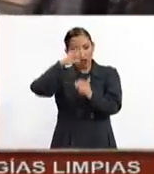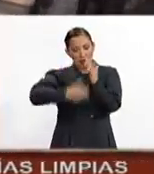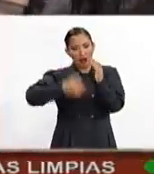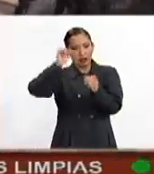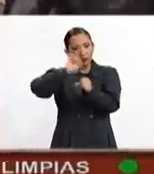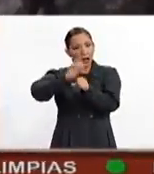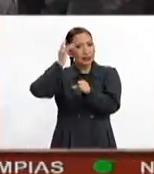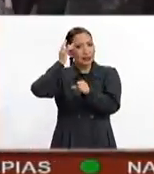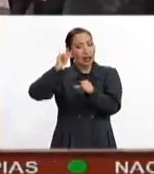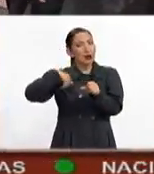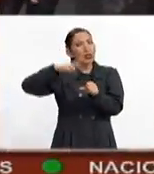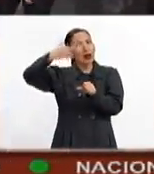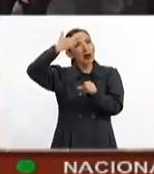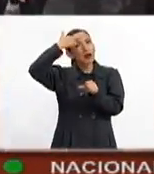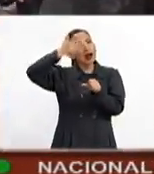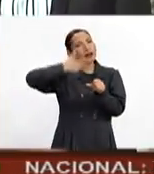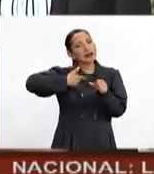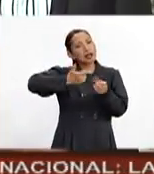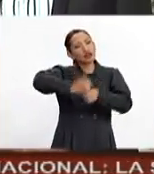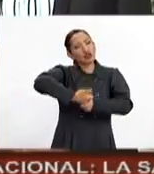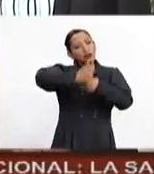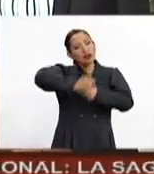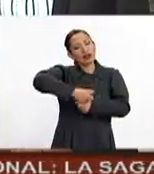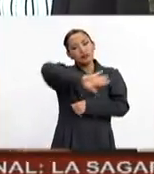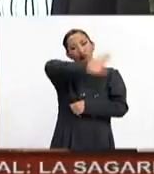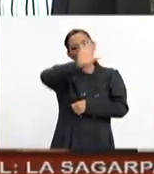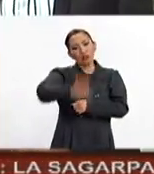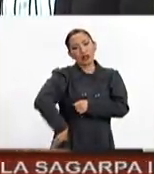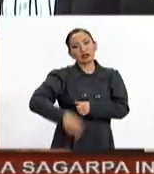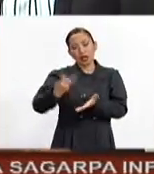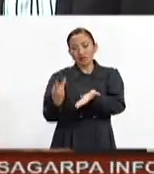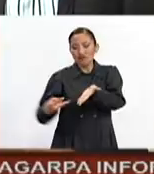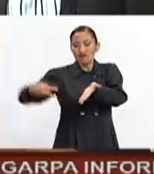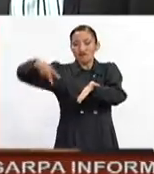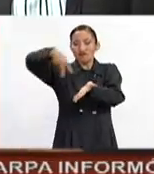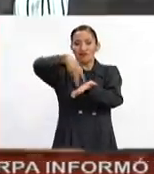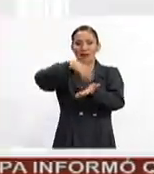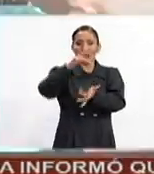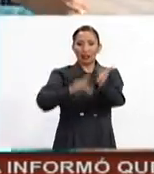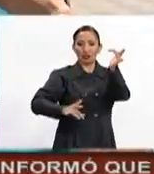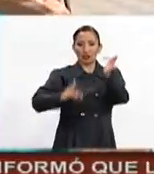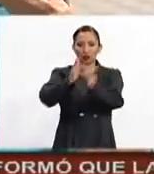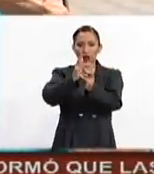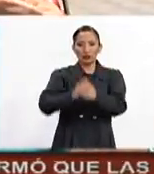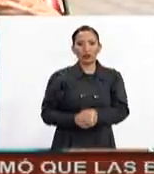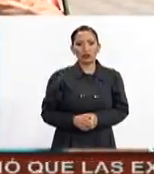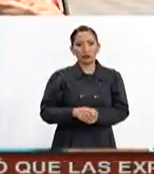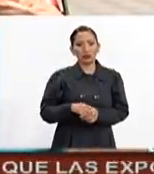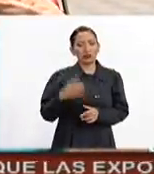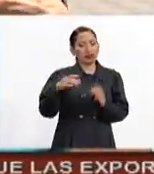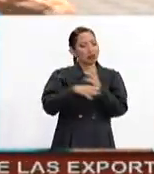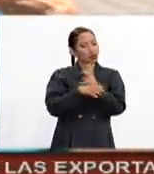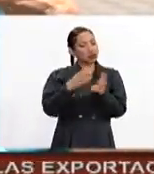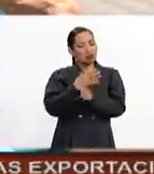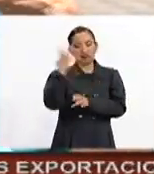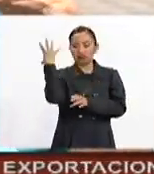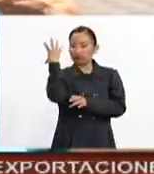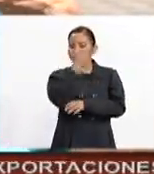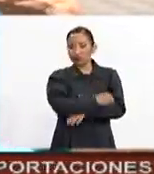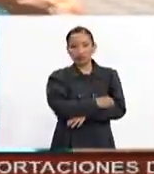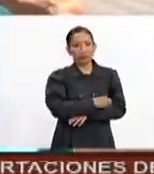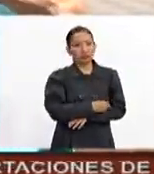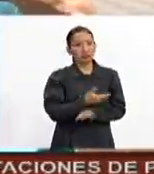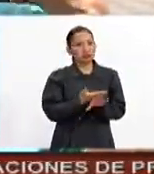Santa, cuando se recuerda la pasión, muerte y resurrección de Jesucristo. Pues una cosa muy bonita,